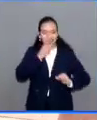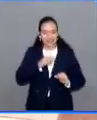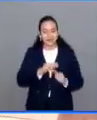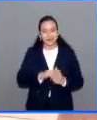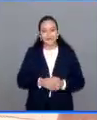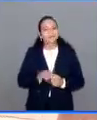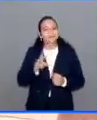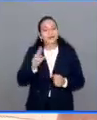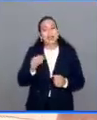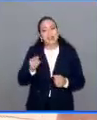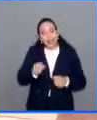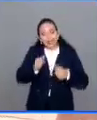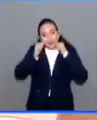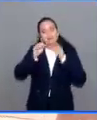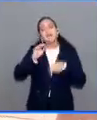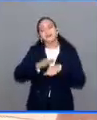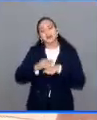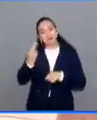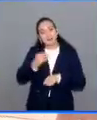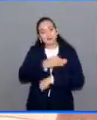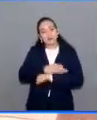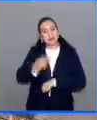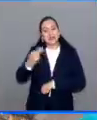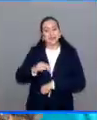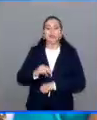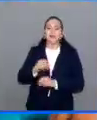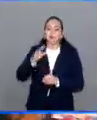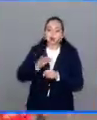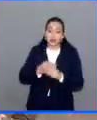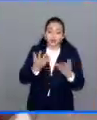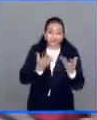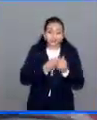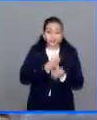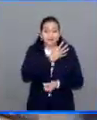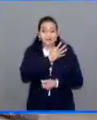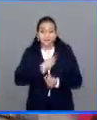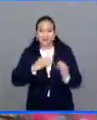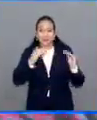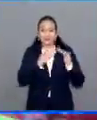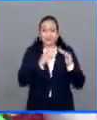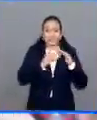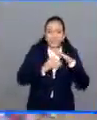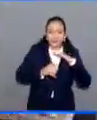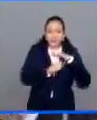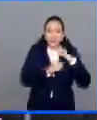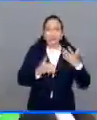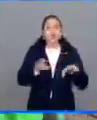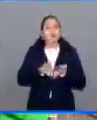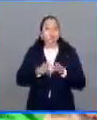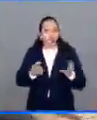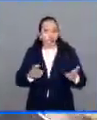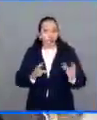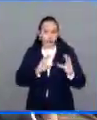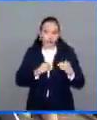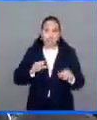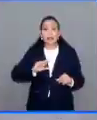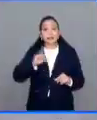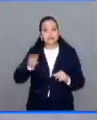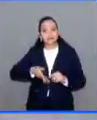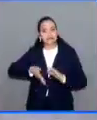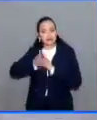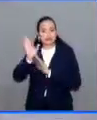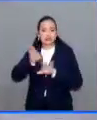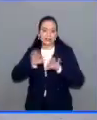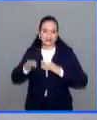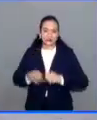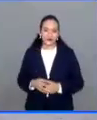necesidades reales de las familias y carecen de transparencia y consideración por la opinión de los padres. Por ello,